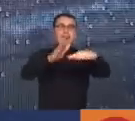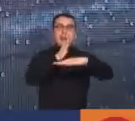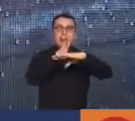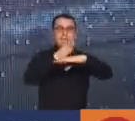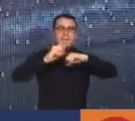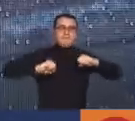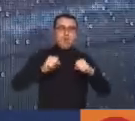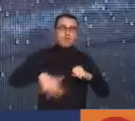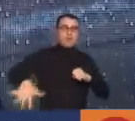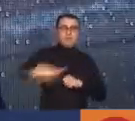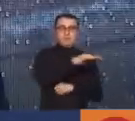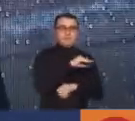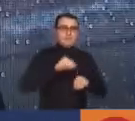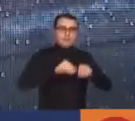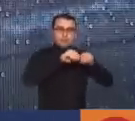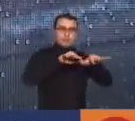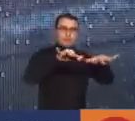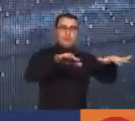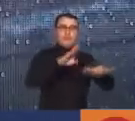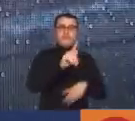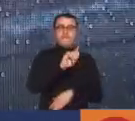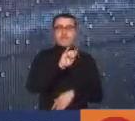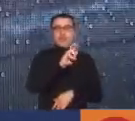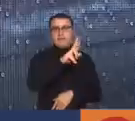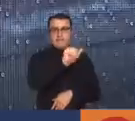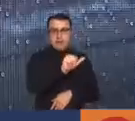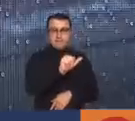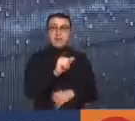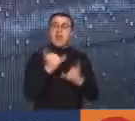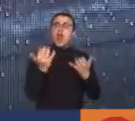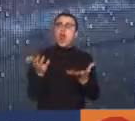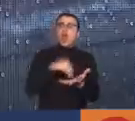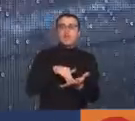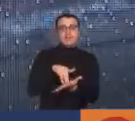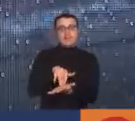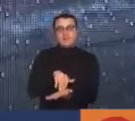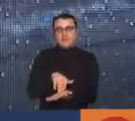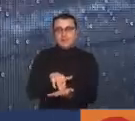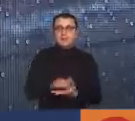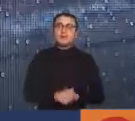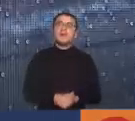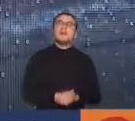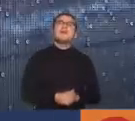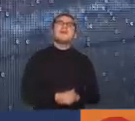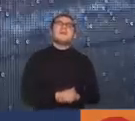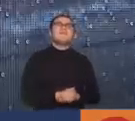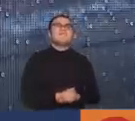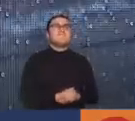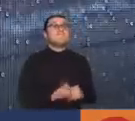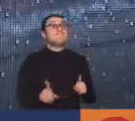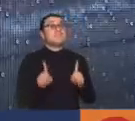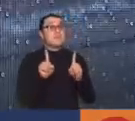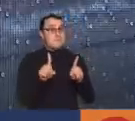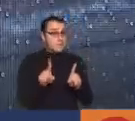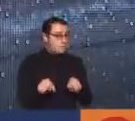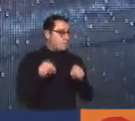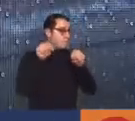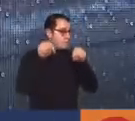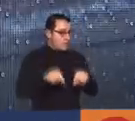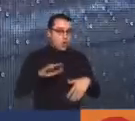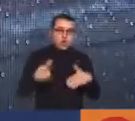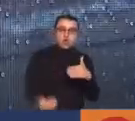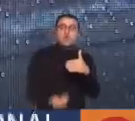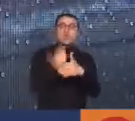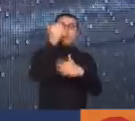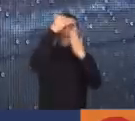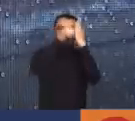mitad. Y ya la volvieron a debilitar. Pero aquí se ha creado un programa que